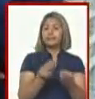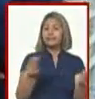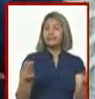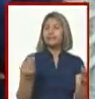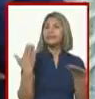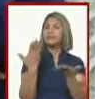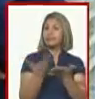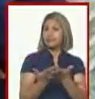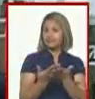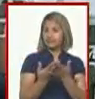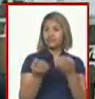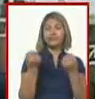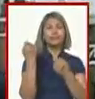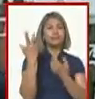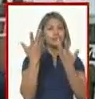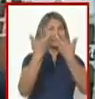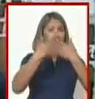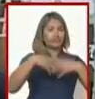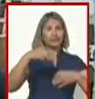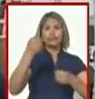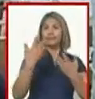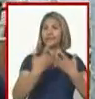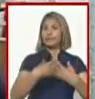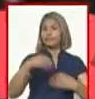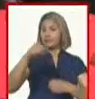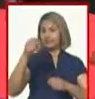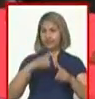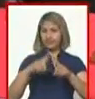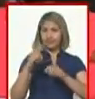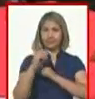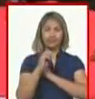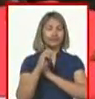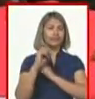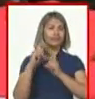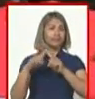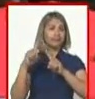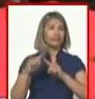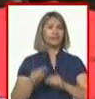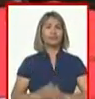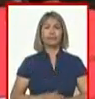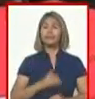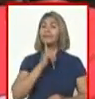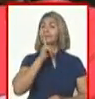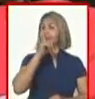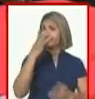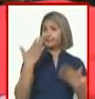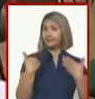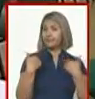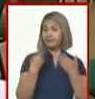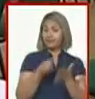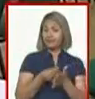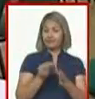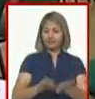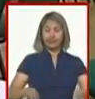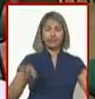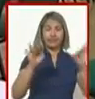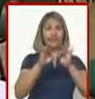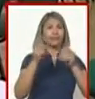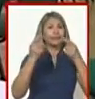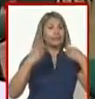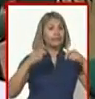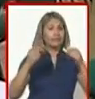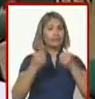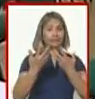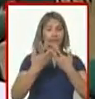y llegar a entendimientos con otras empresas, tanto del interior como del exterior. Los organizadores han asegurado de que se tiene un monto importante en intenciones de